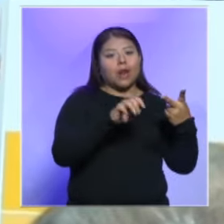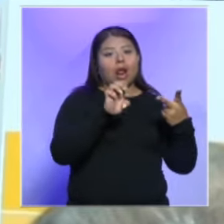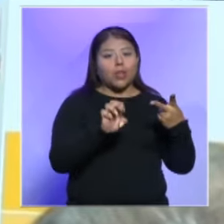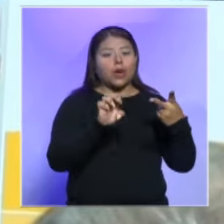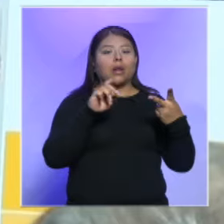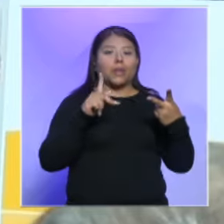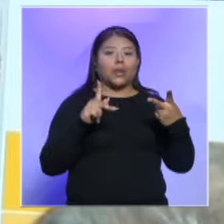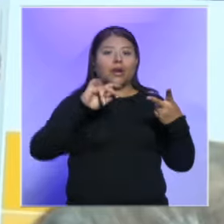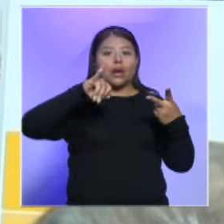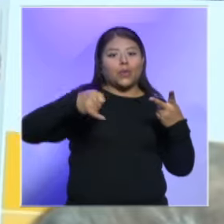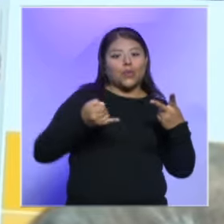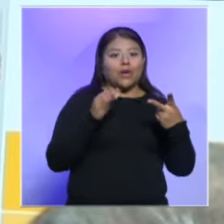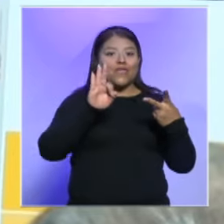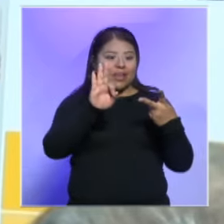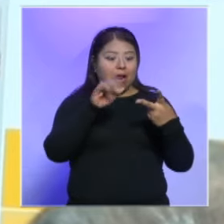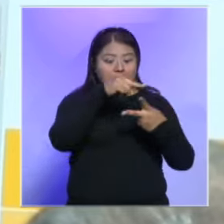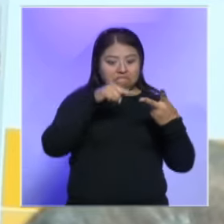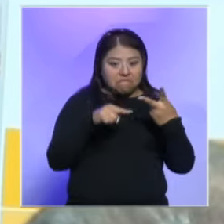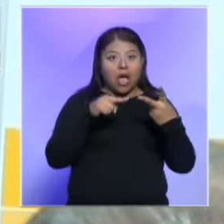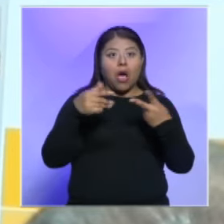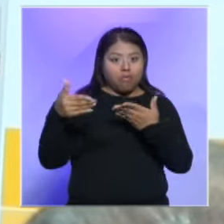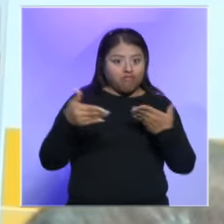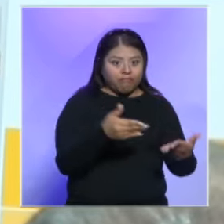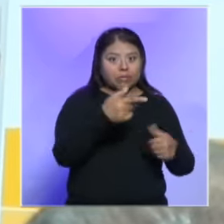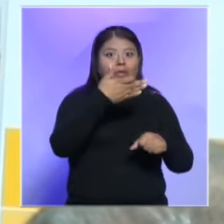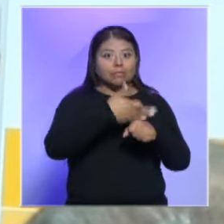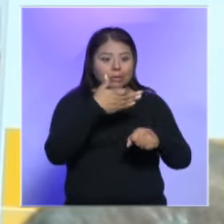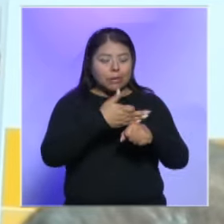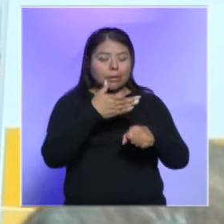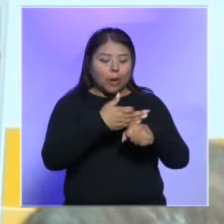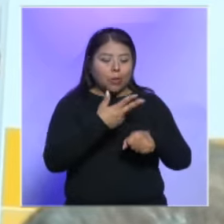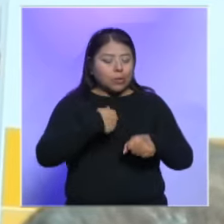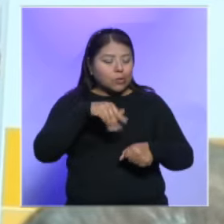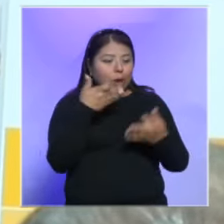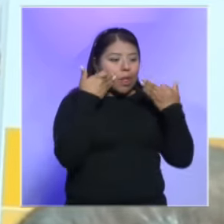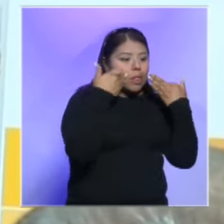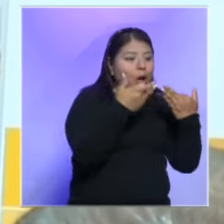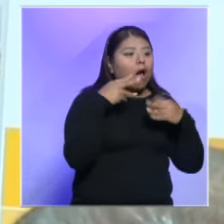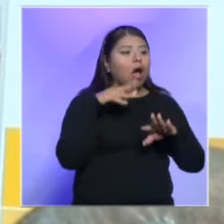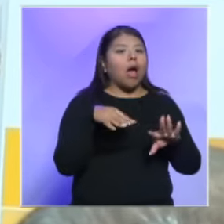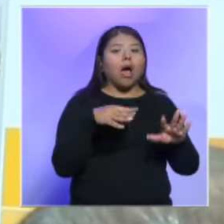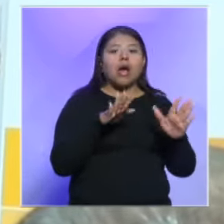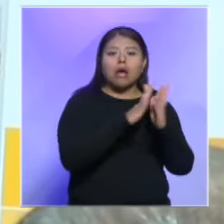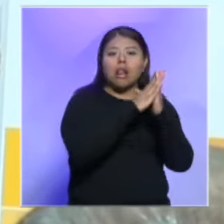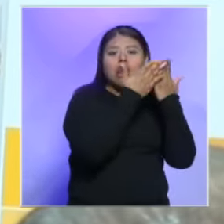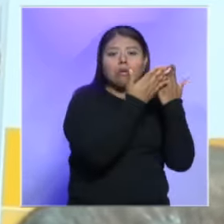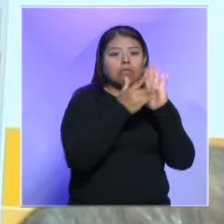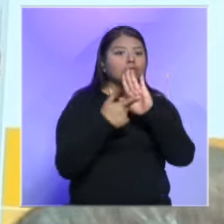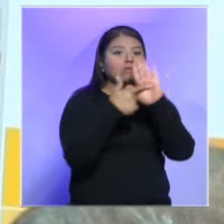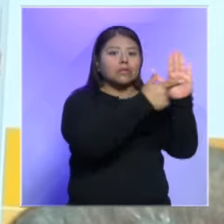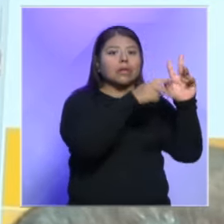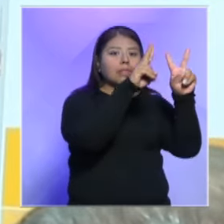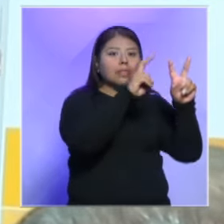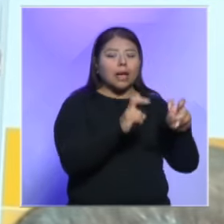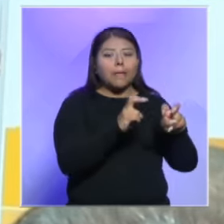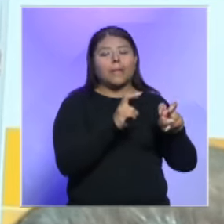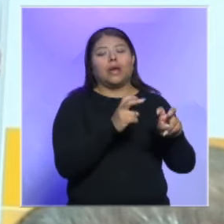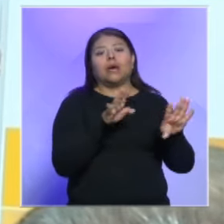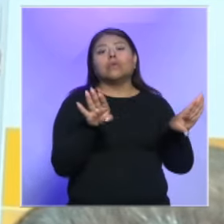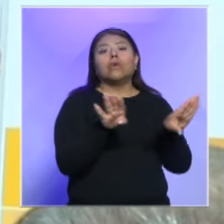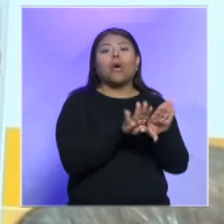este libro, que empieza pues obviamente desde todo el tema convencional e internacional, nos